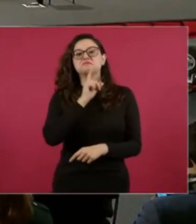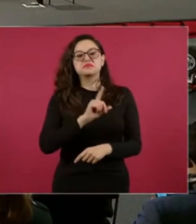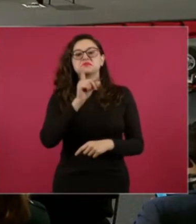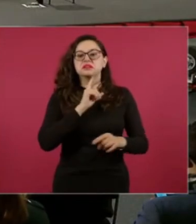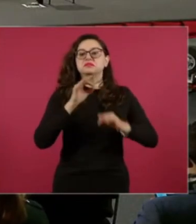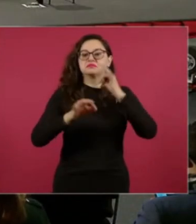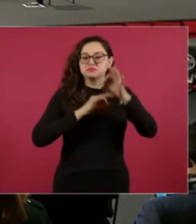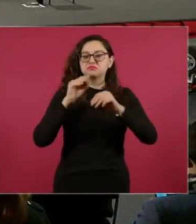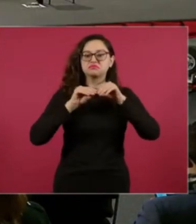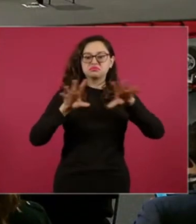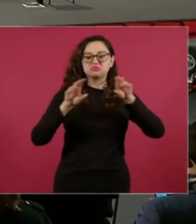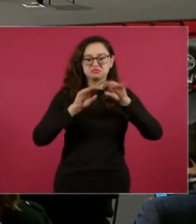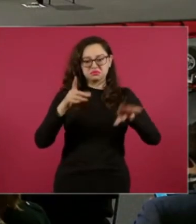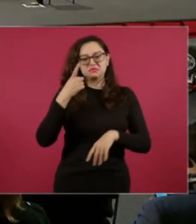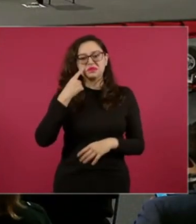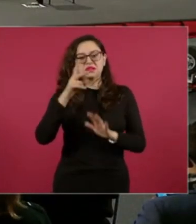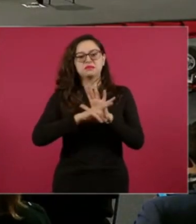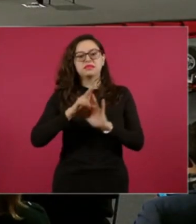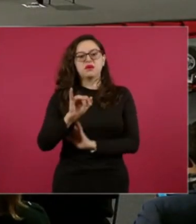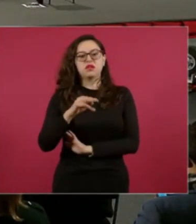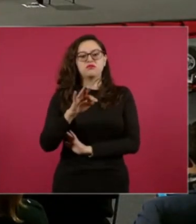Infodemia sobre estas mentiras.